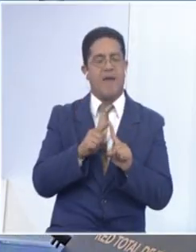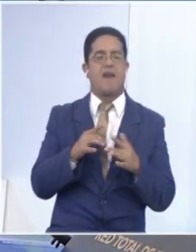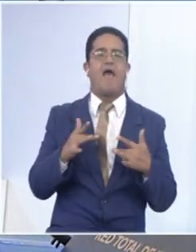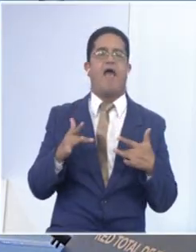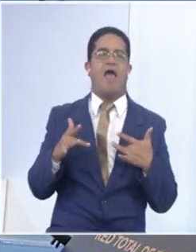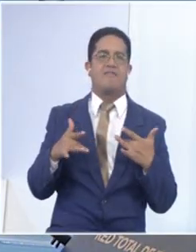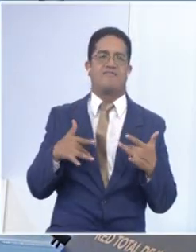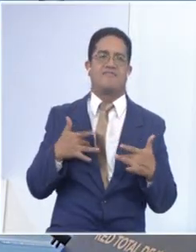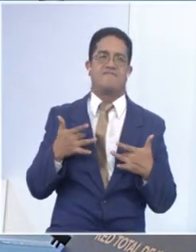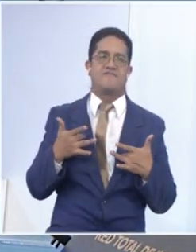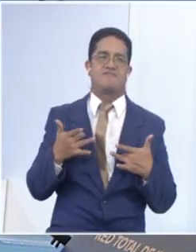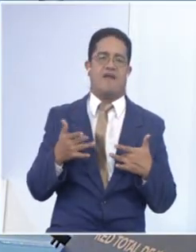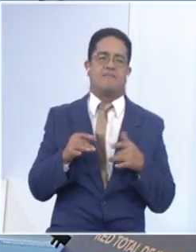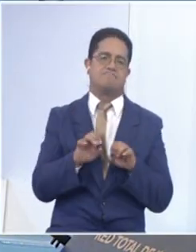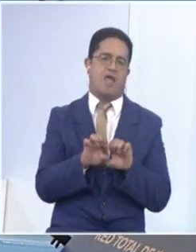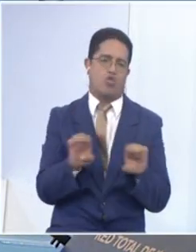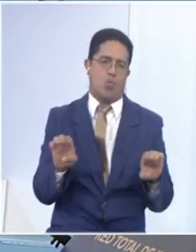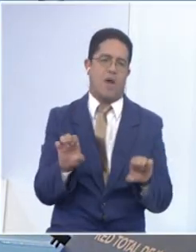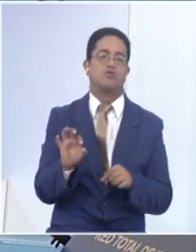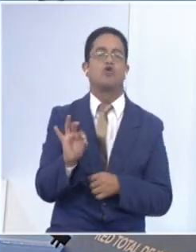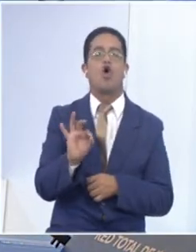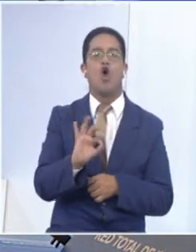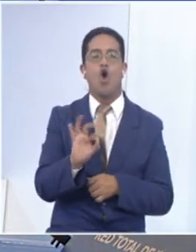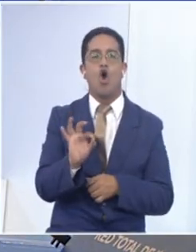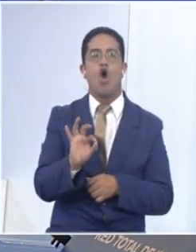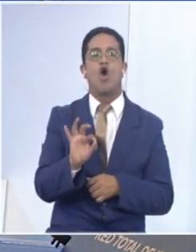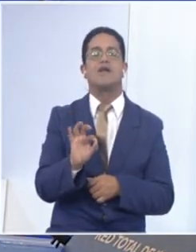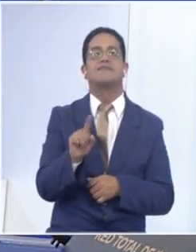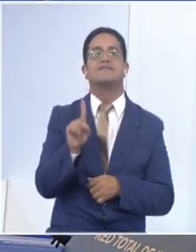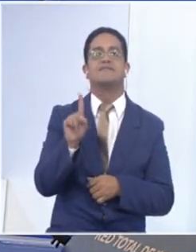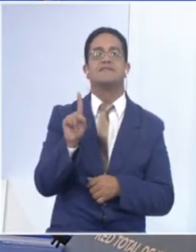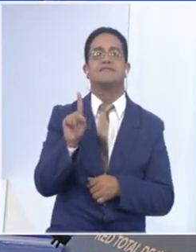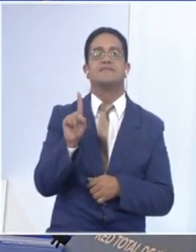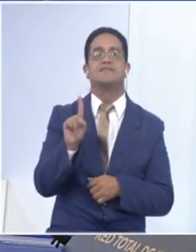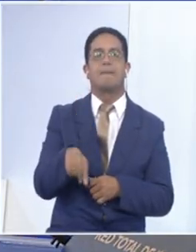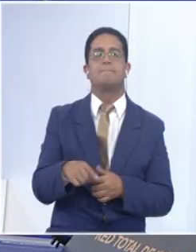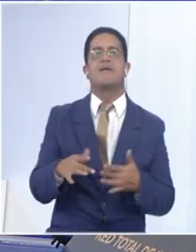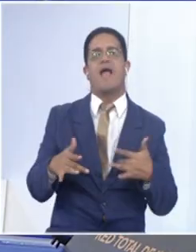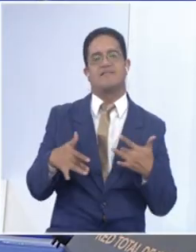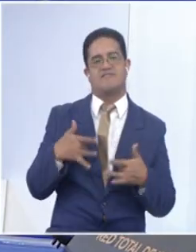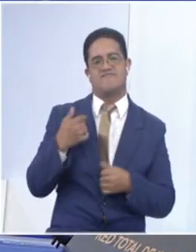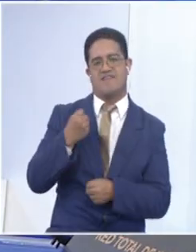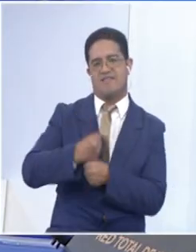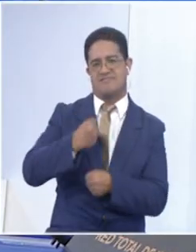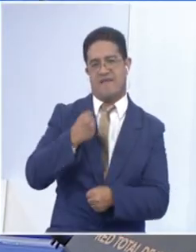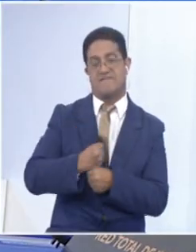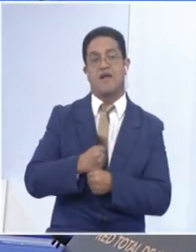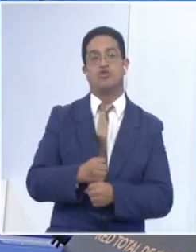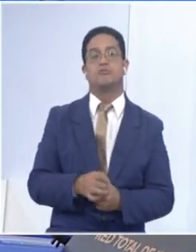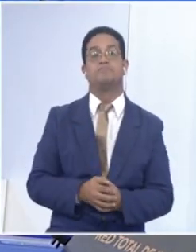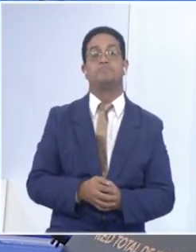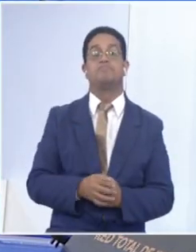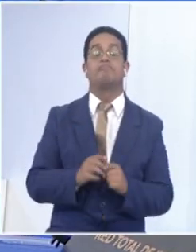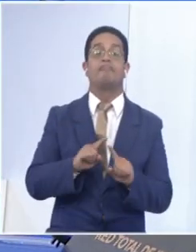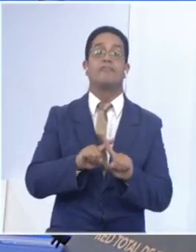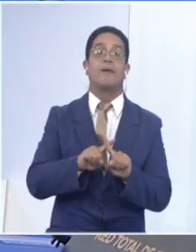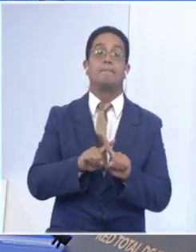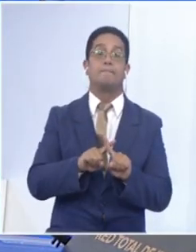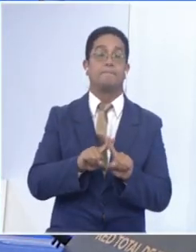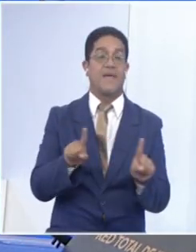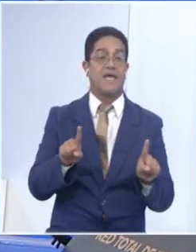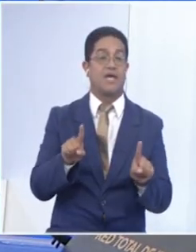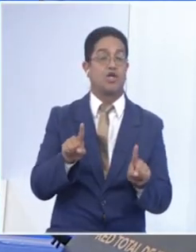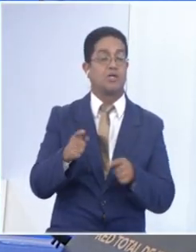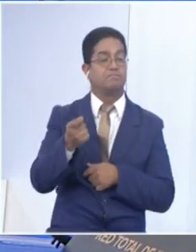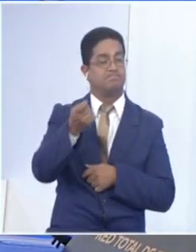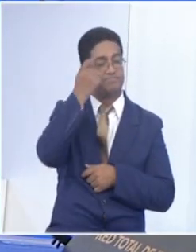actividad educativa o también en las actividades laborales del día. Pero hay que recordar